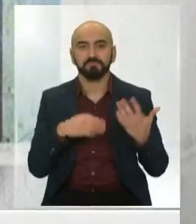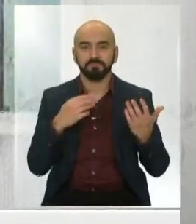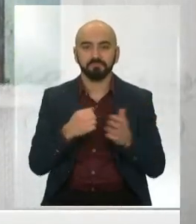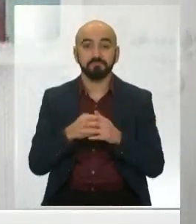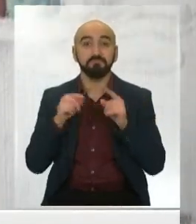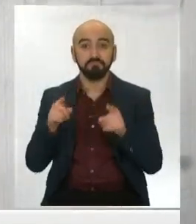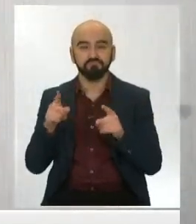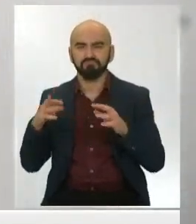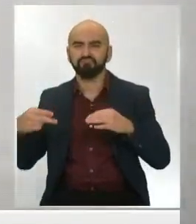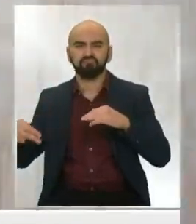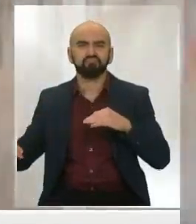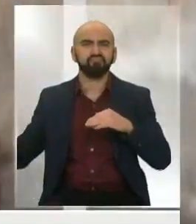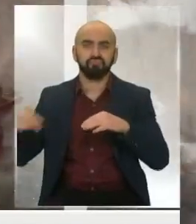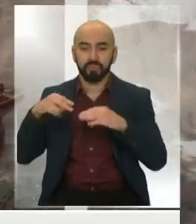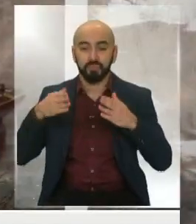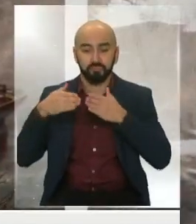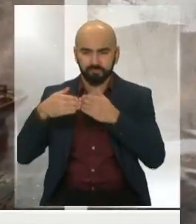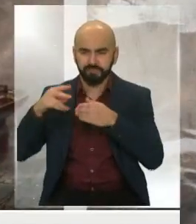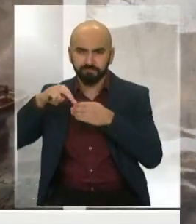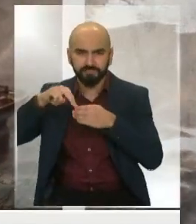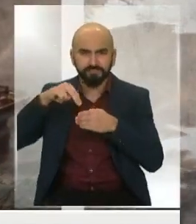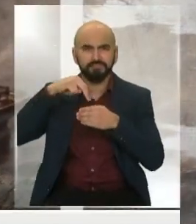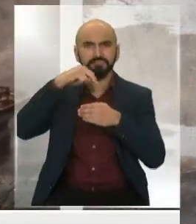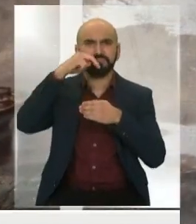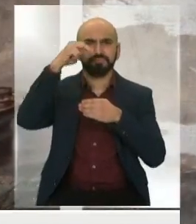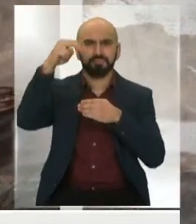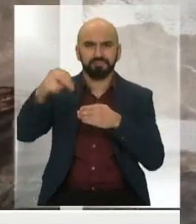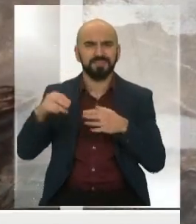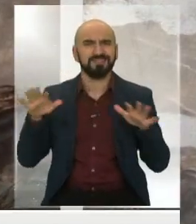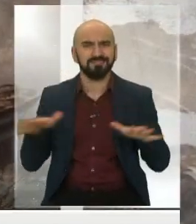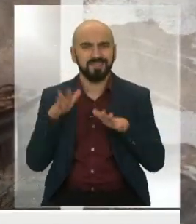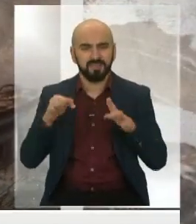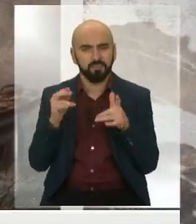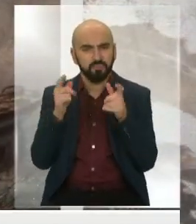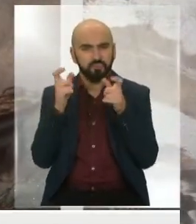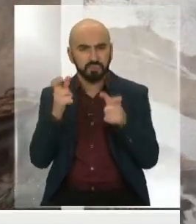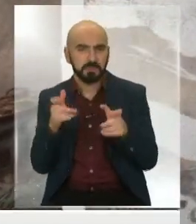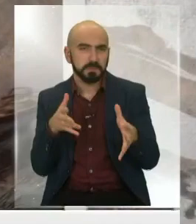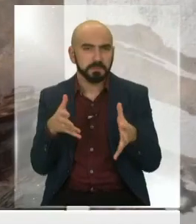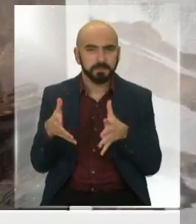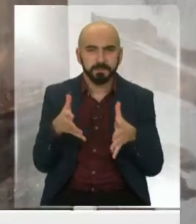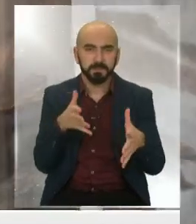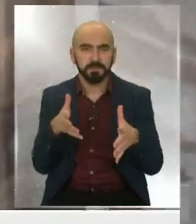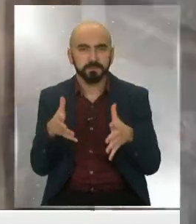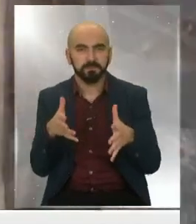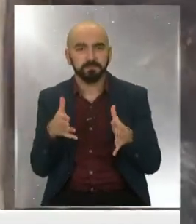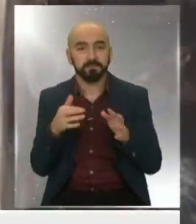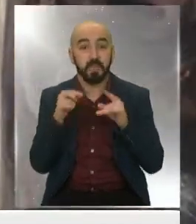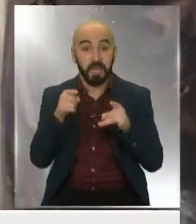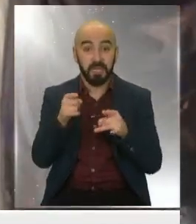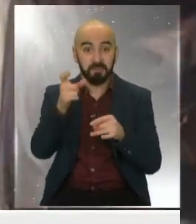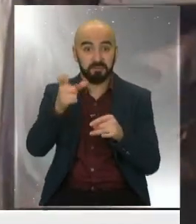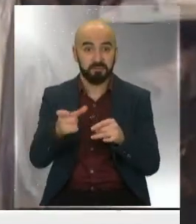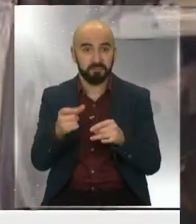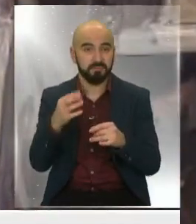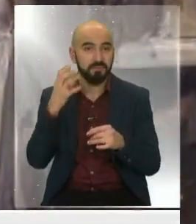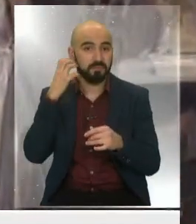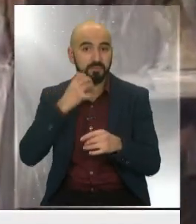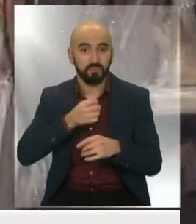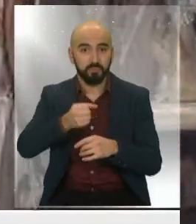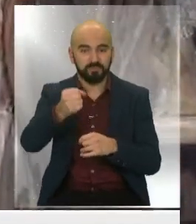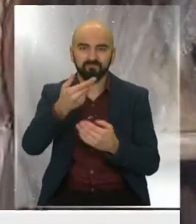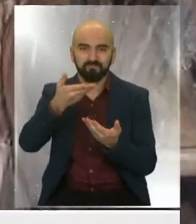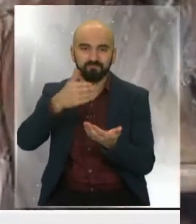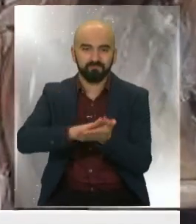cubierta del Huáscar para intentar tomar el control de este poderoso e indestructible buque. Ahí murió el capitán de fragata Arturo